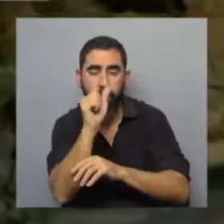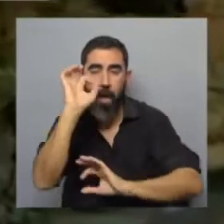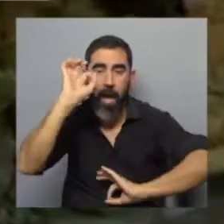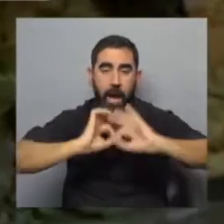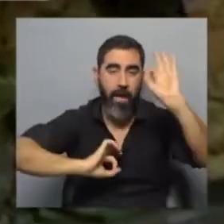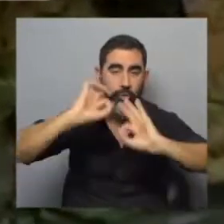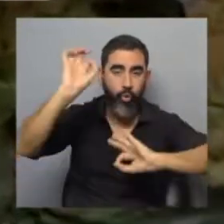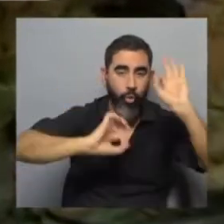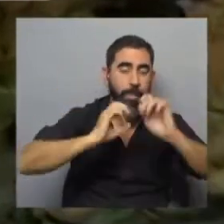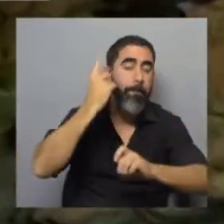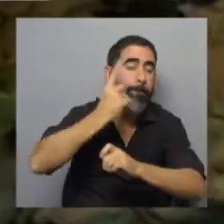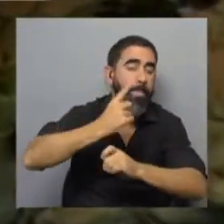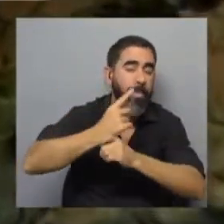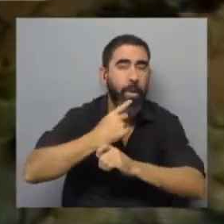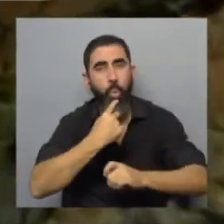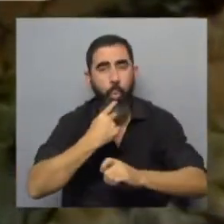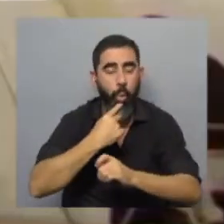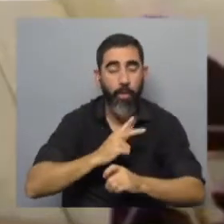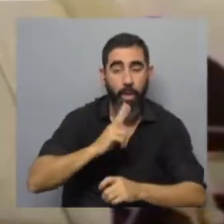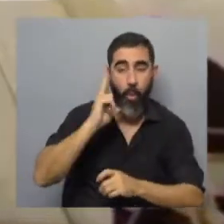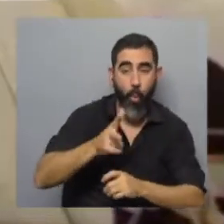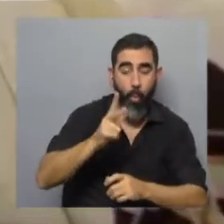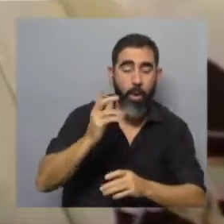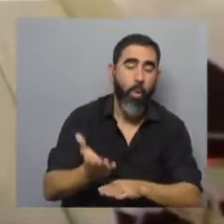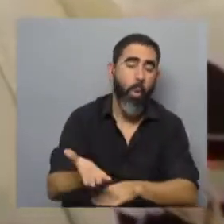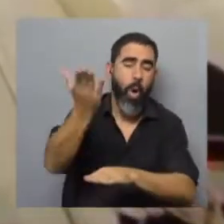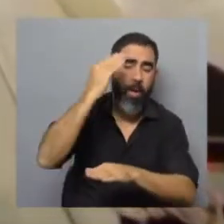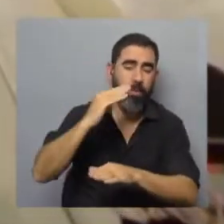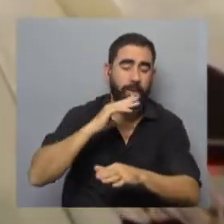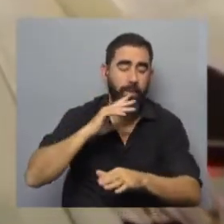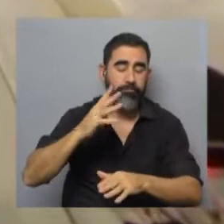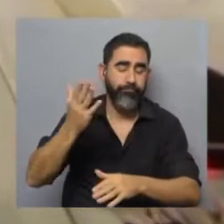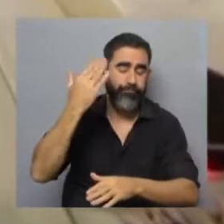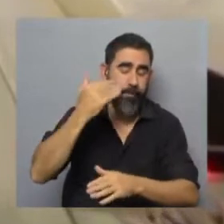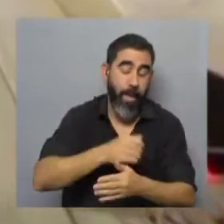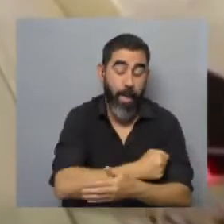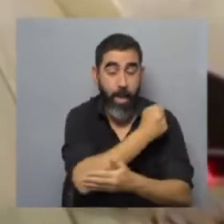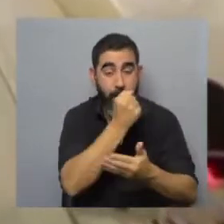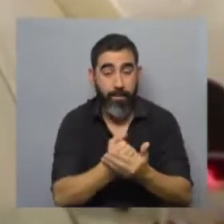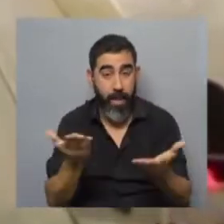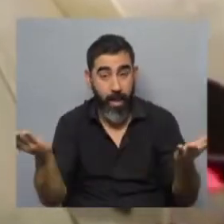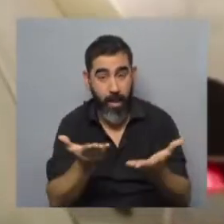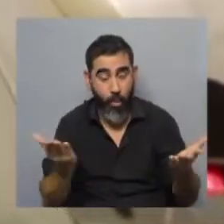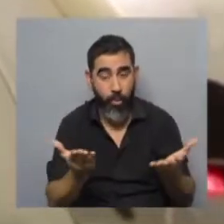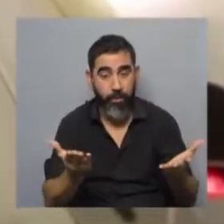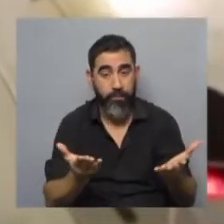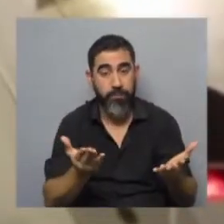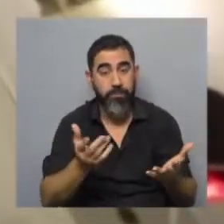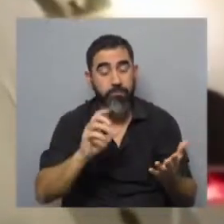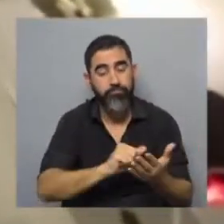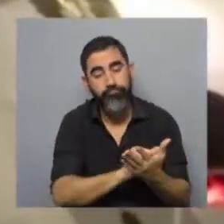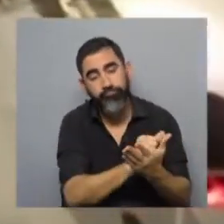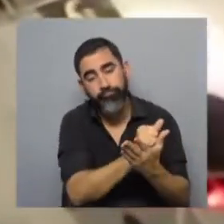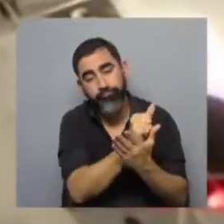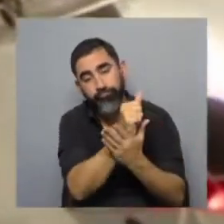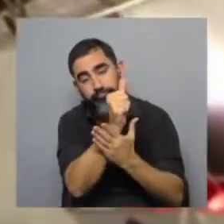desde las primeras inquietudes del ser humano en la época de las cavernas hasta nuestros días. Y bueno, ese es un recorrido